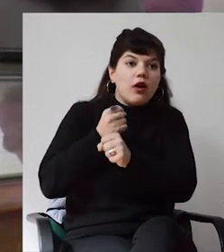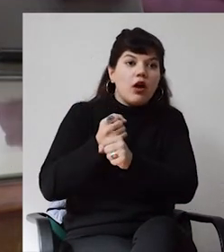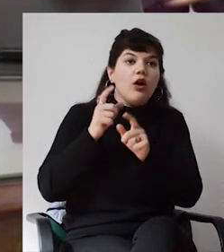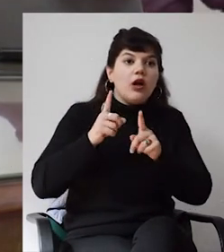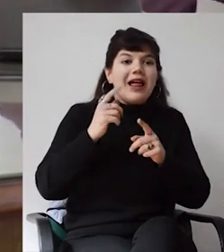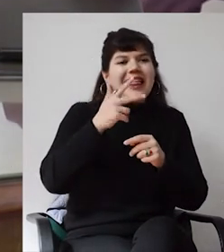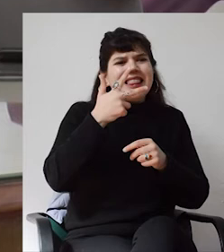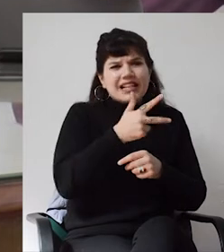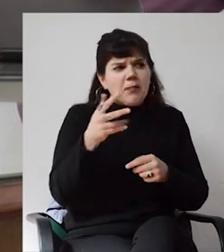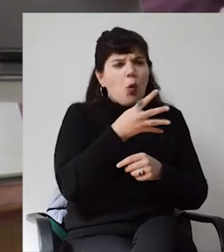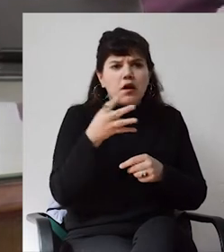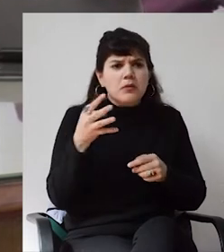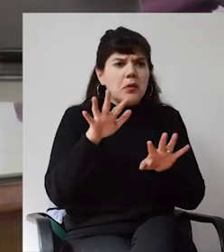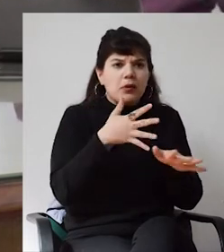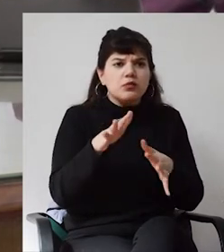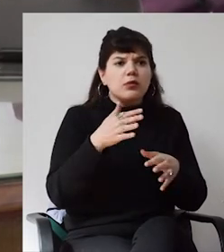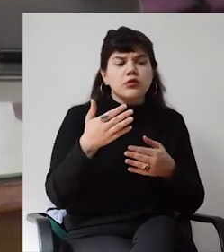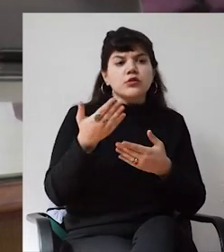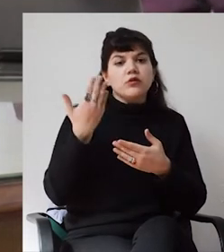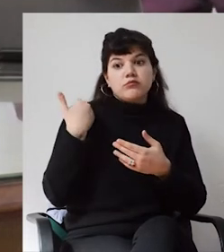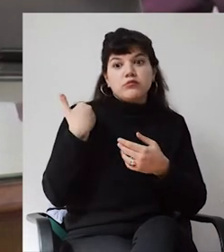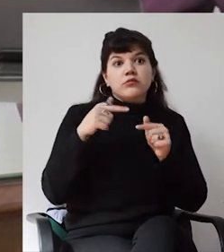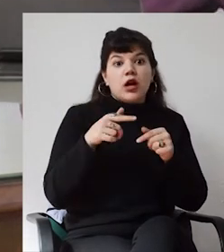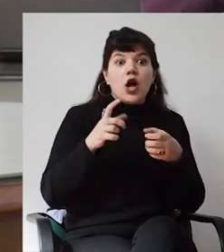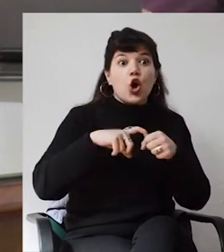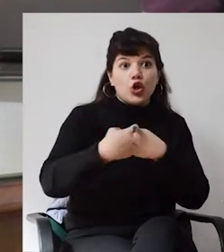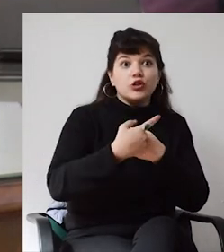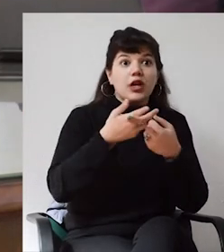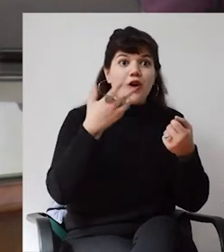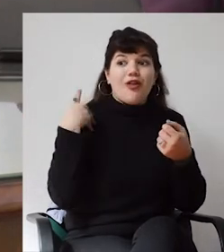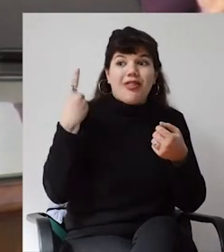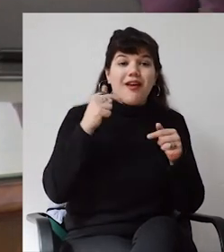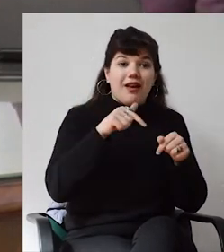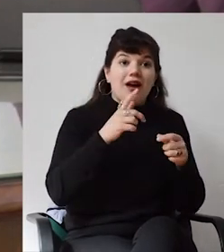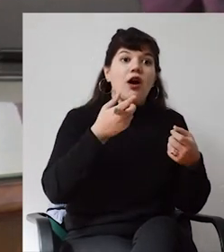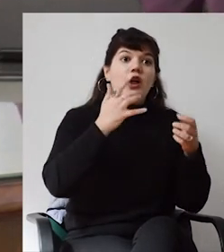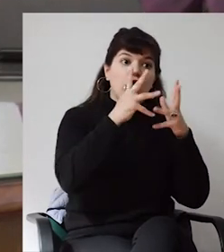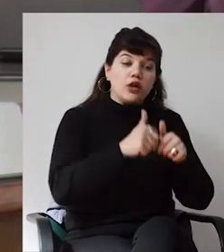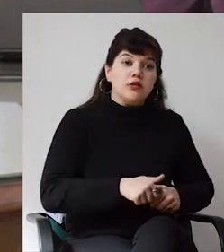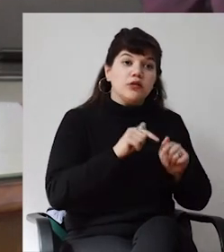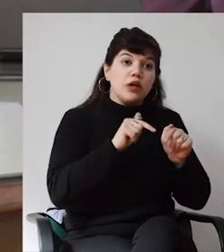hace ya tres o cuatro semanas en el Consejo Delegado de Gestión el tema